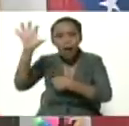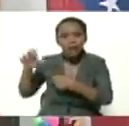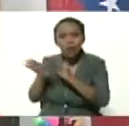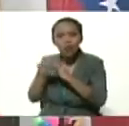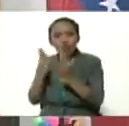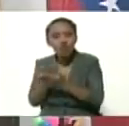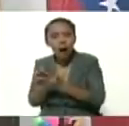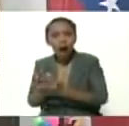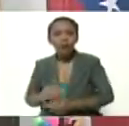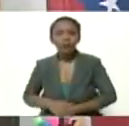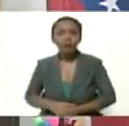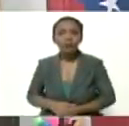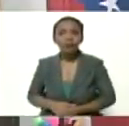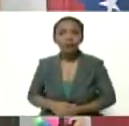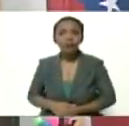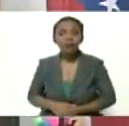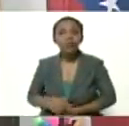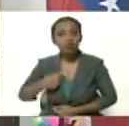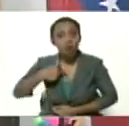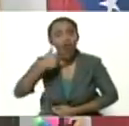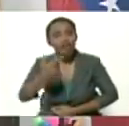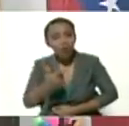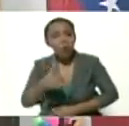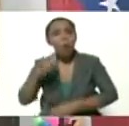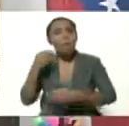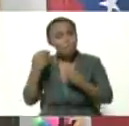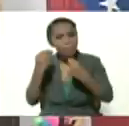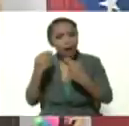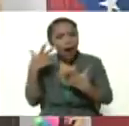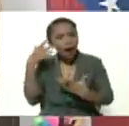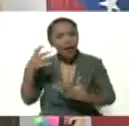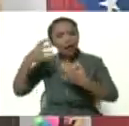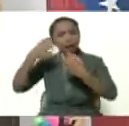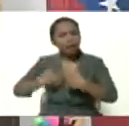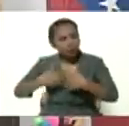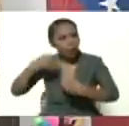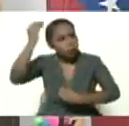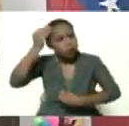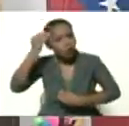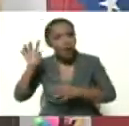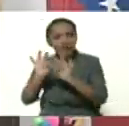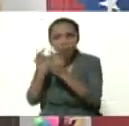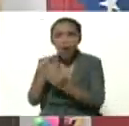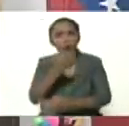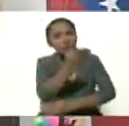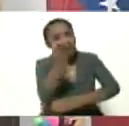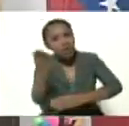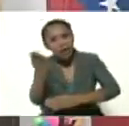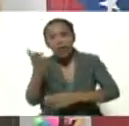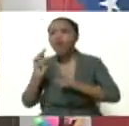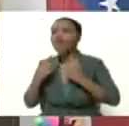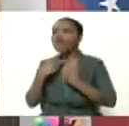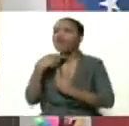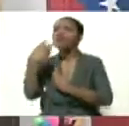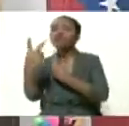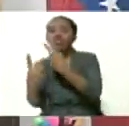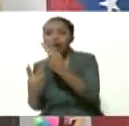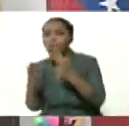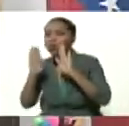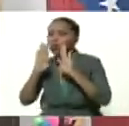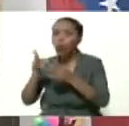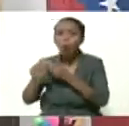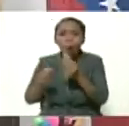mundo. Se los digo para que reflexionen con su familia, ustedes que han servido de vocero